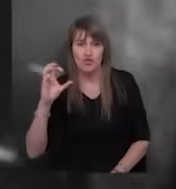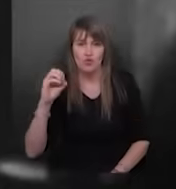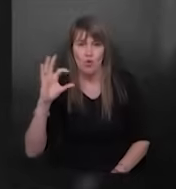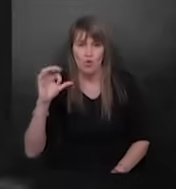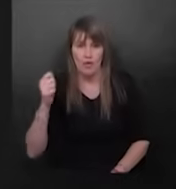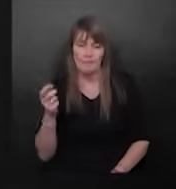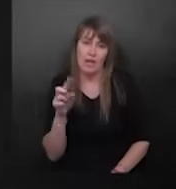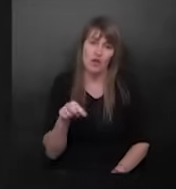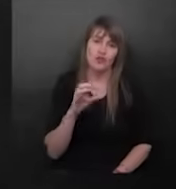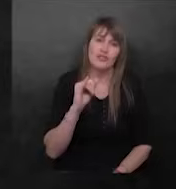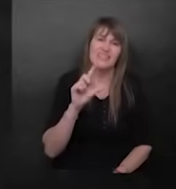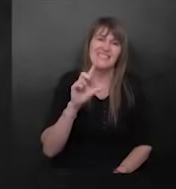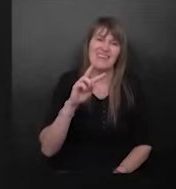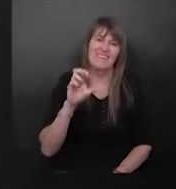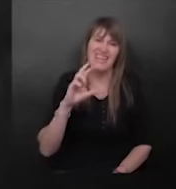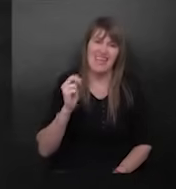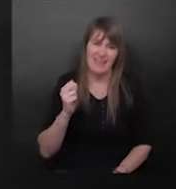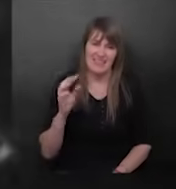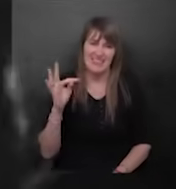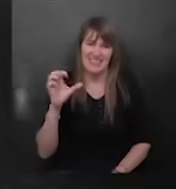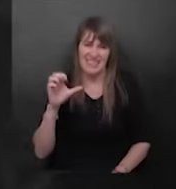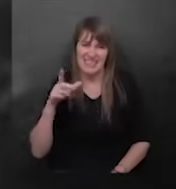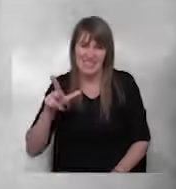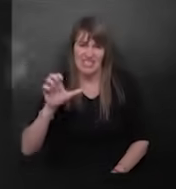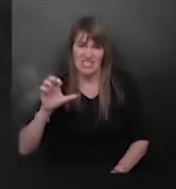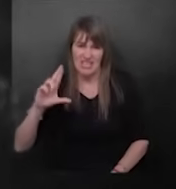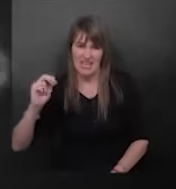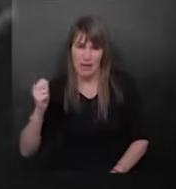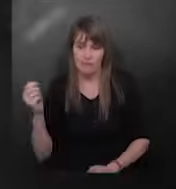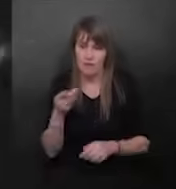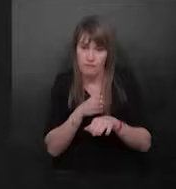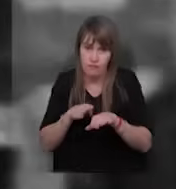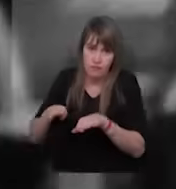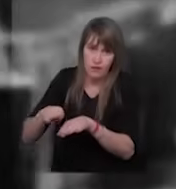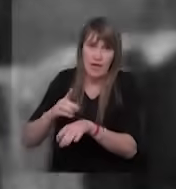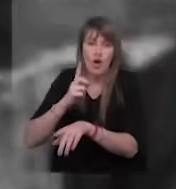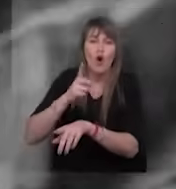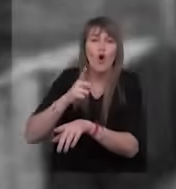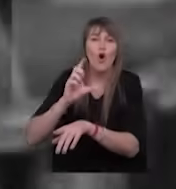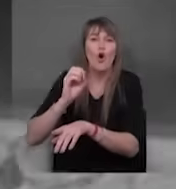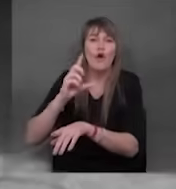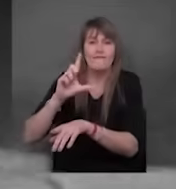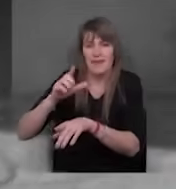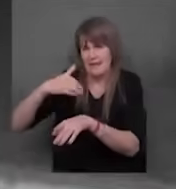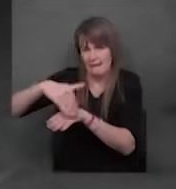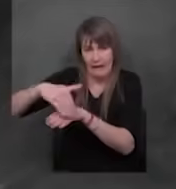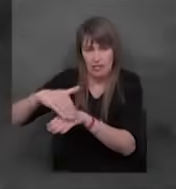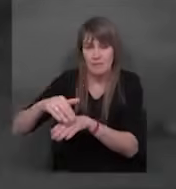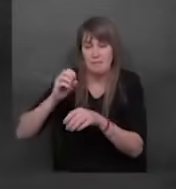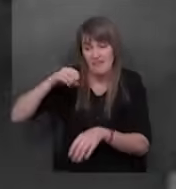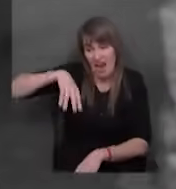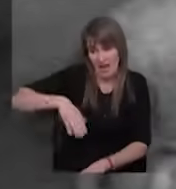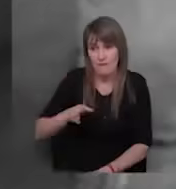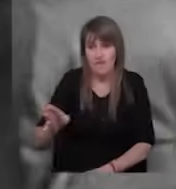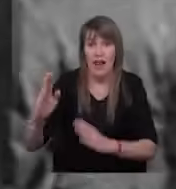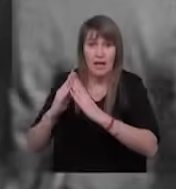Silvera Techera. Entramos por Alpes y estacionamos a la altura de Golfarini y Basáñez, Me bajé, llegué hasta la casa y